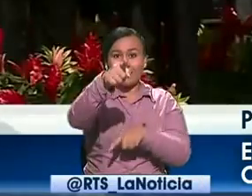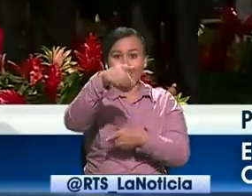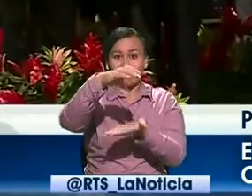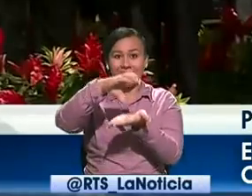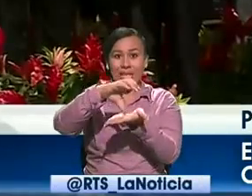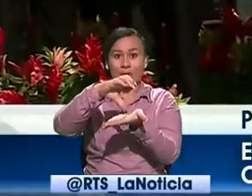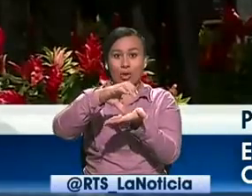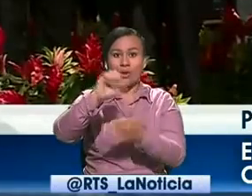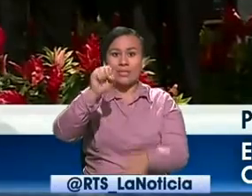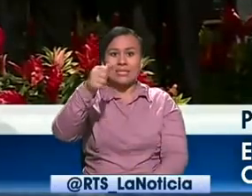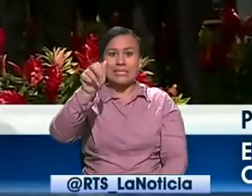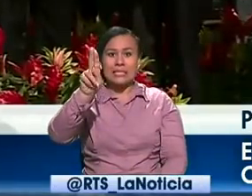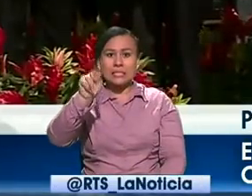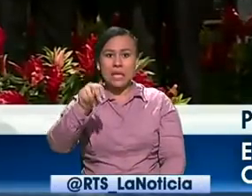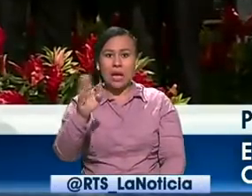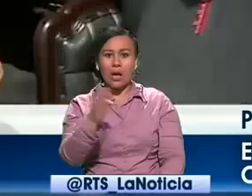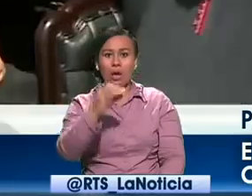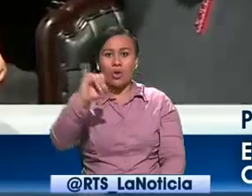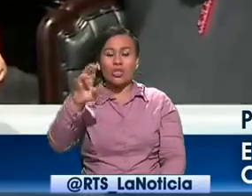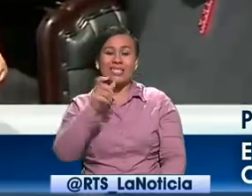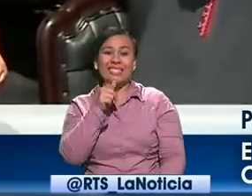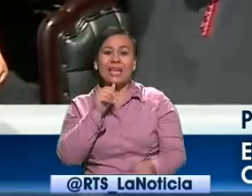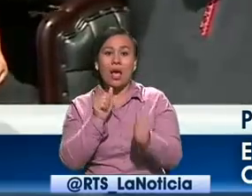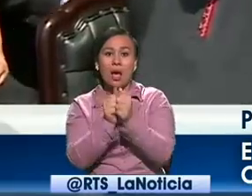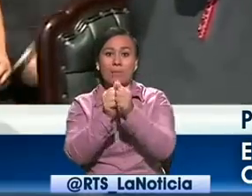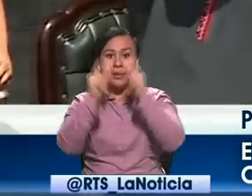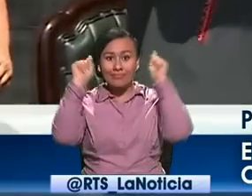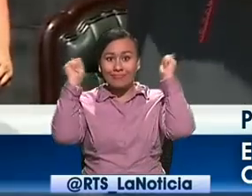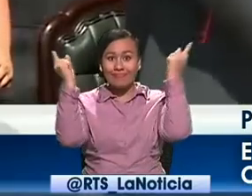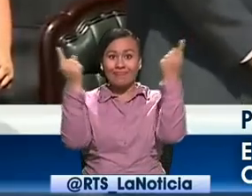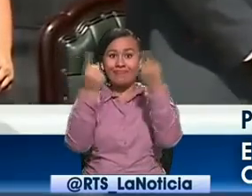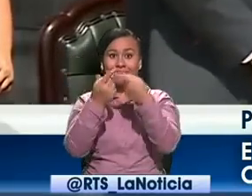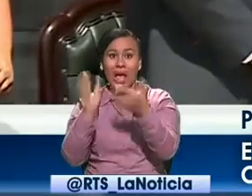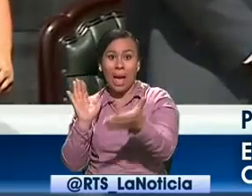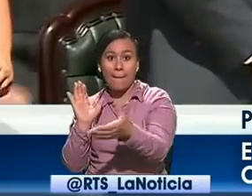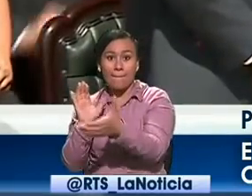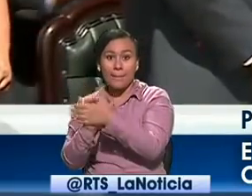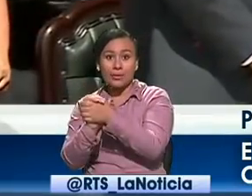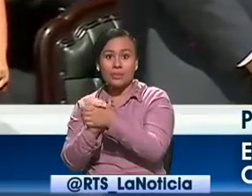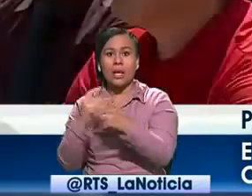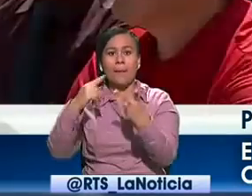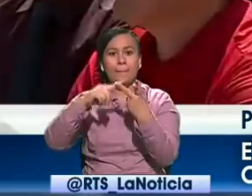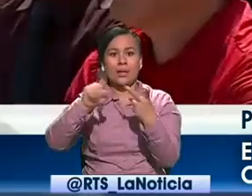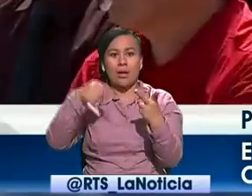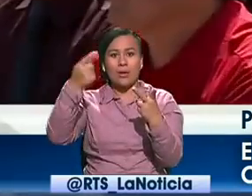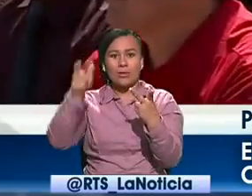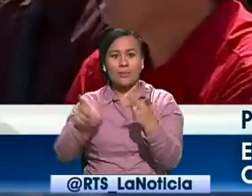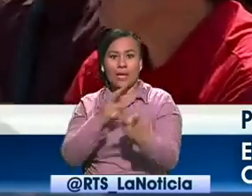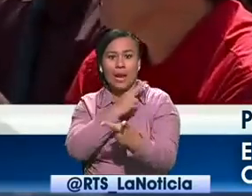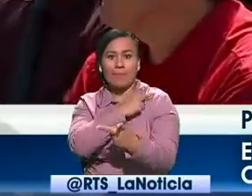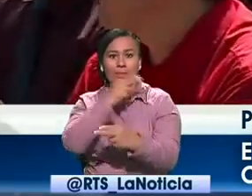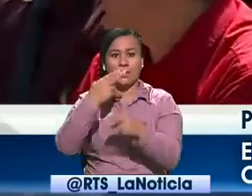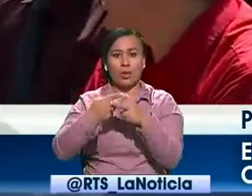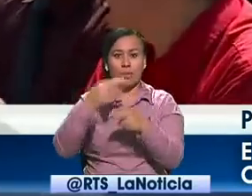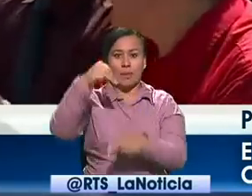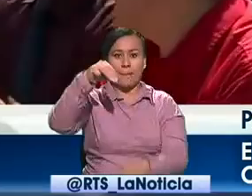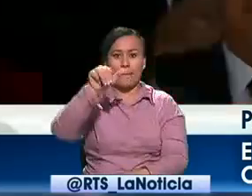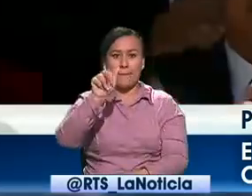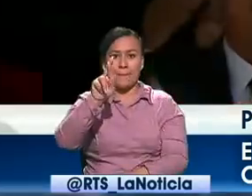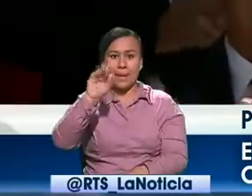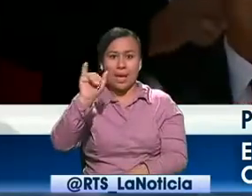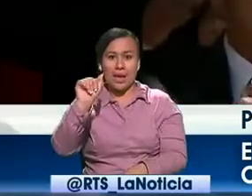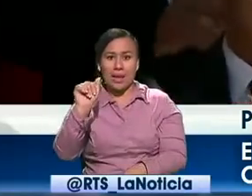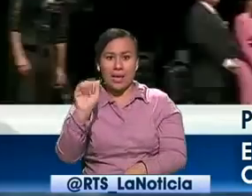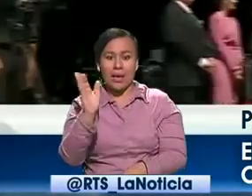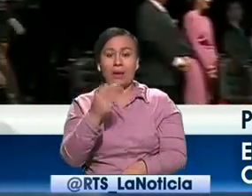presidente Moreno estuvo acompañado de su esposa, Rocío González, y de la canciller María Fernanda Espinosa. El jefe de